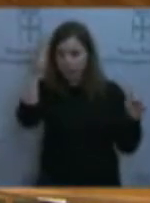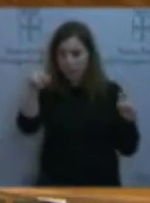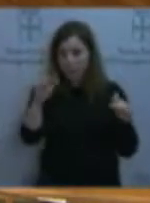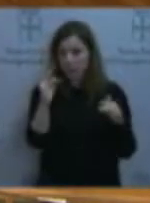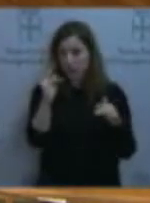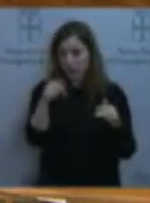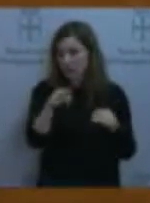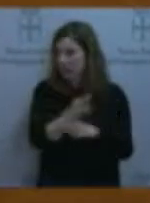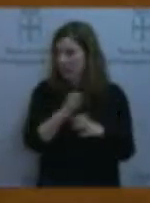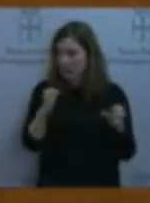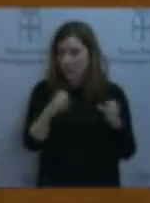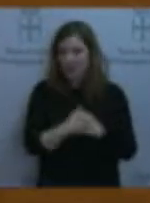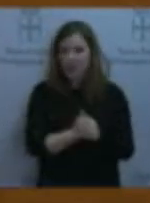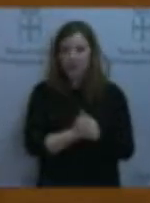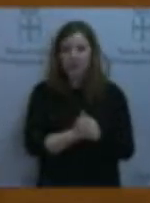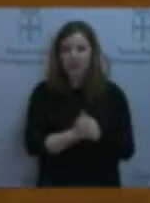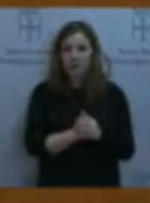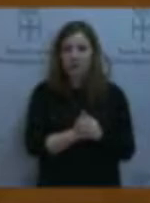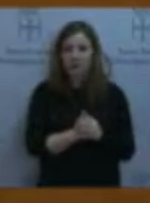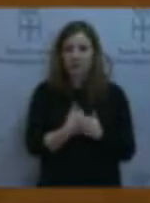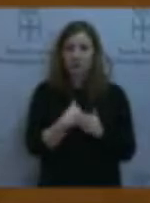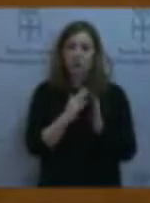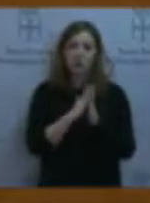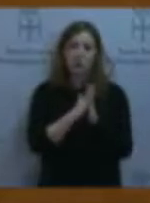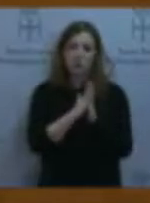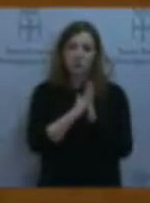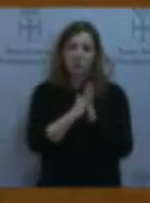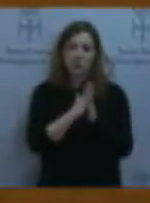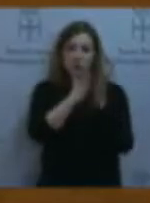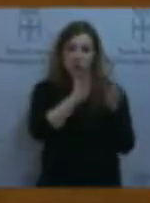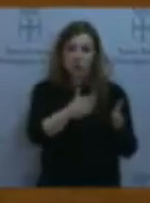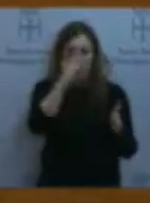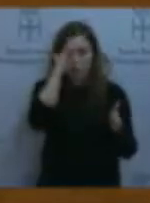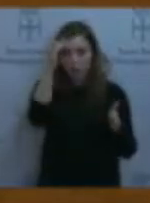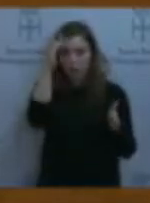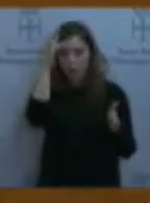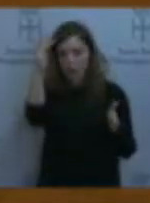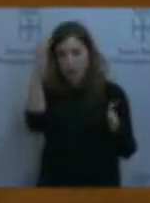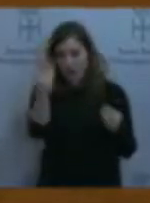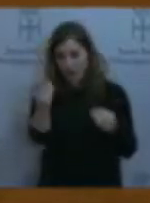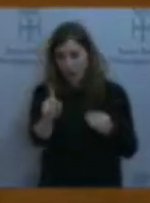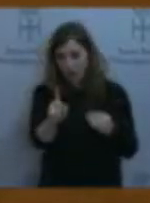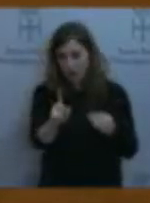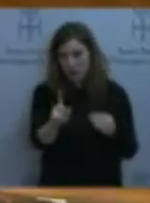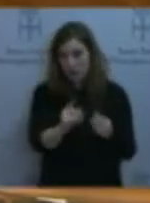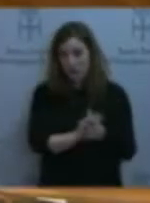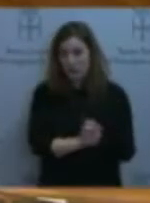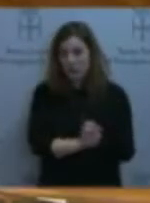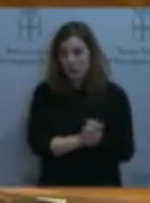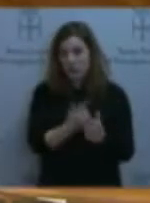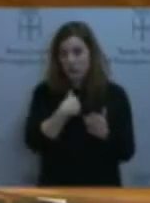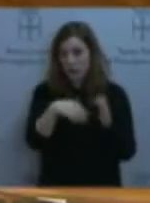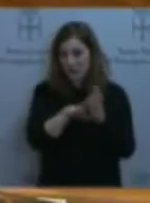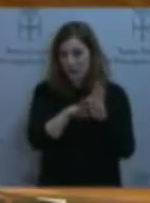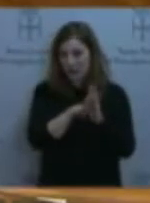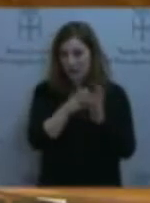Rogaría que no se distendiera usted tanto, por favor. No, lo que pasa es que bueno, nada, entonces voy a seguir. Si usted no modera, ya sigo yo, no pasa nada. No se